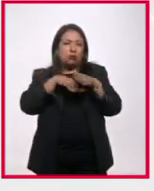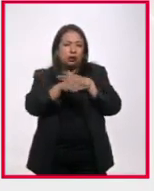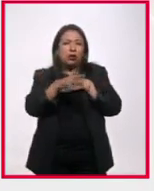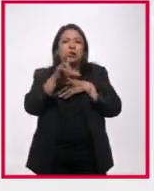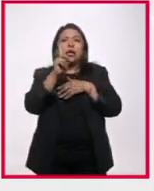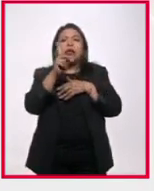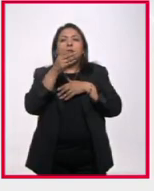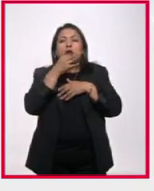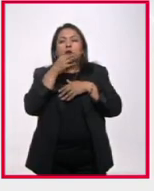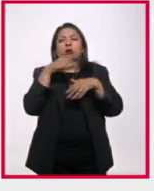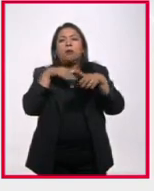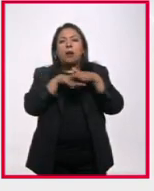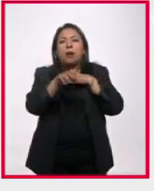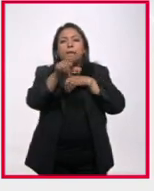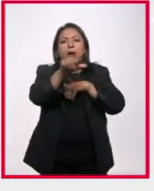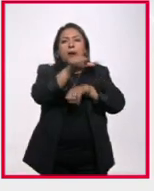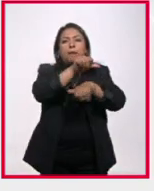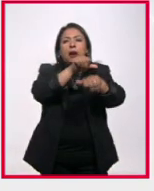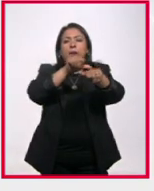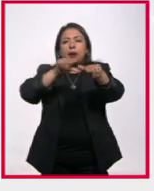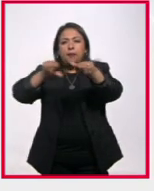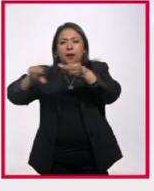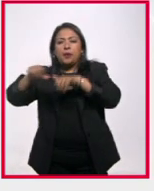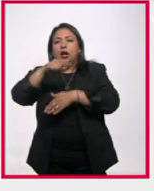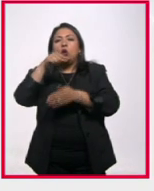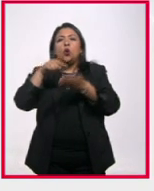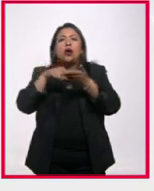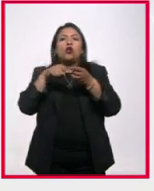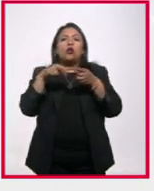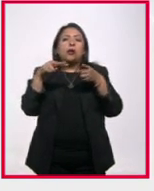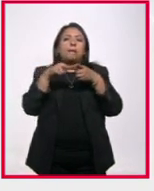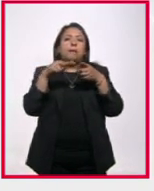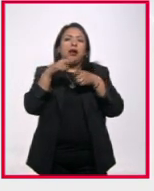cada 30 minutos al Parque Bicentenario de Jalapa.